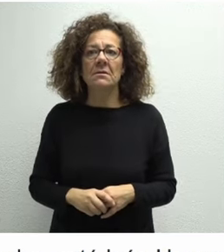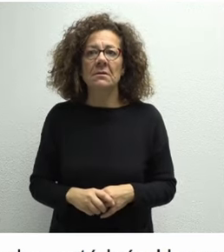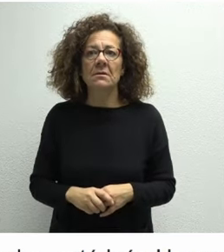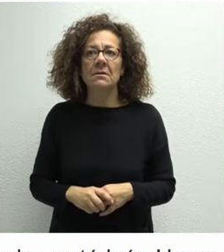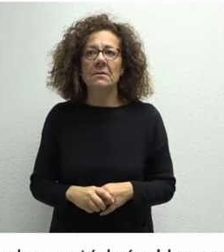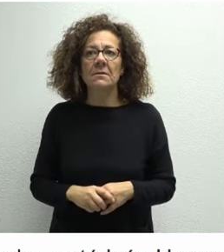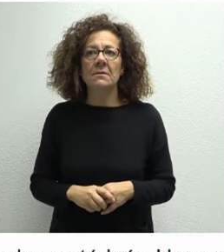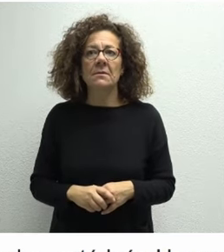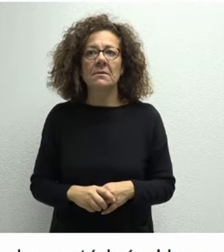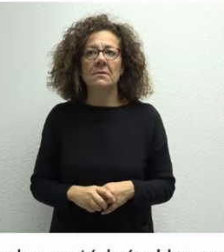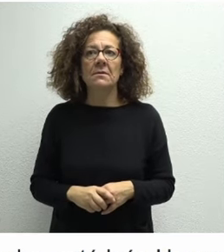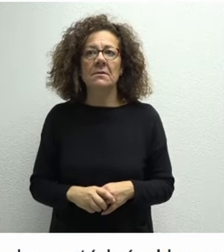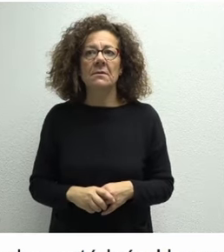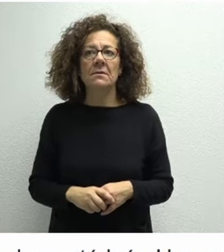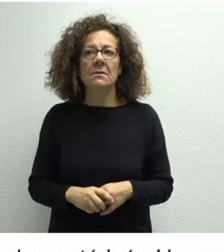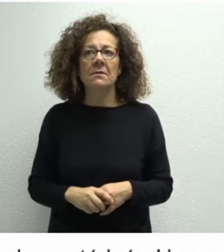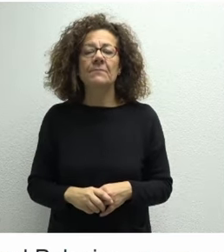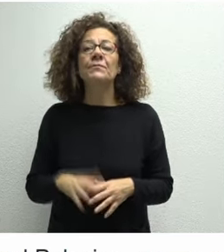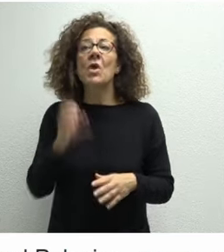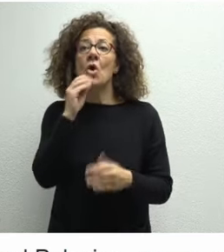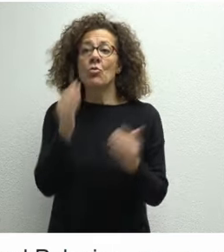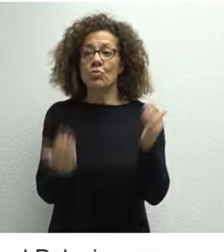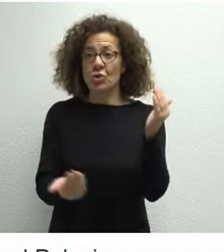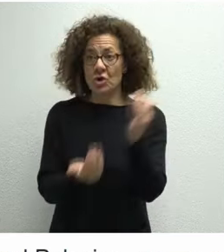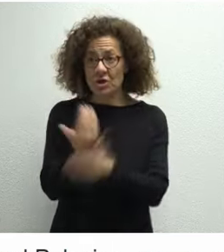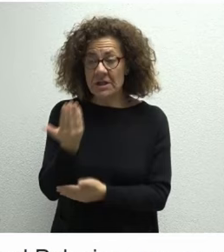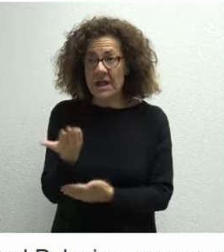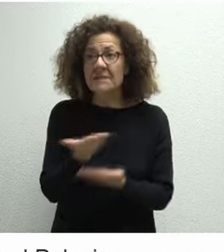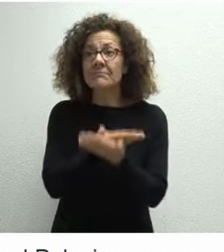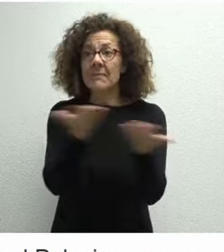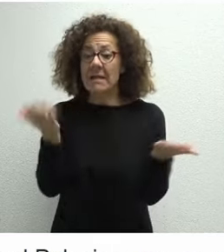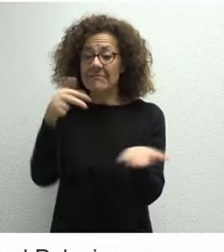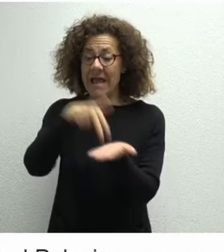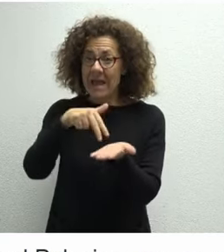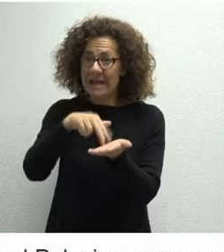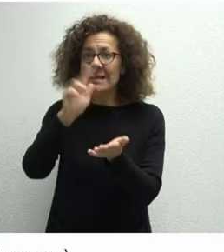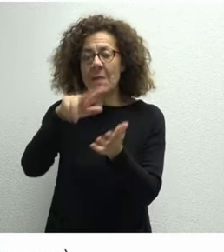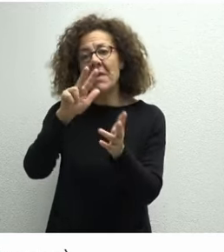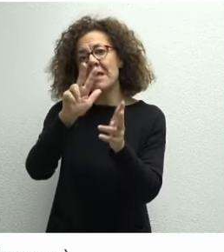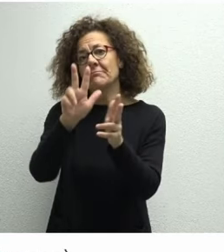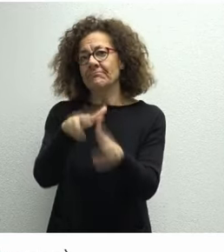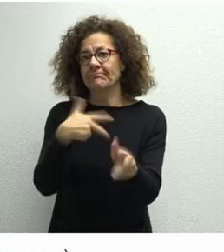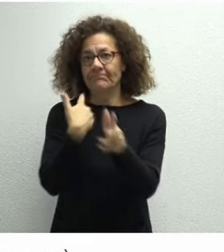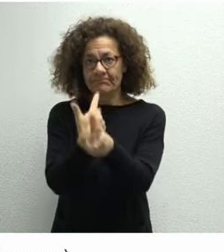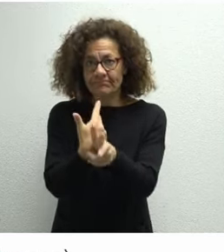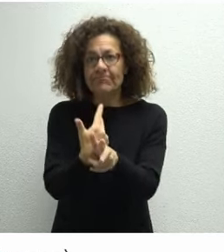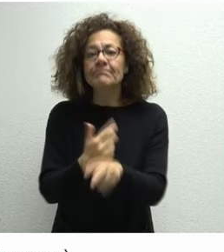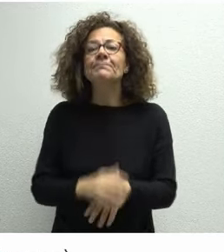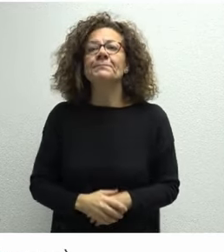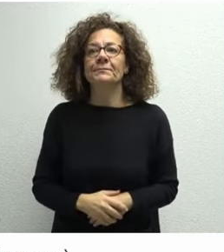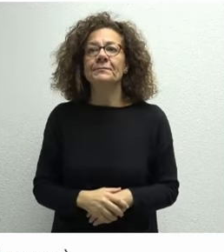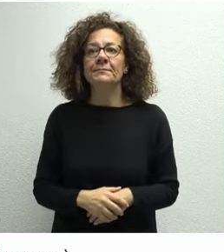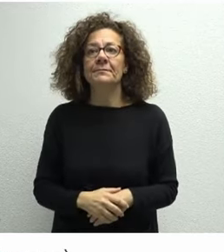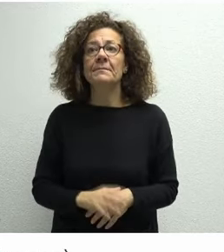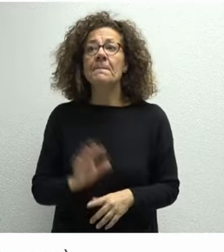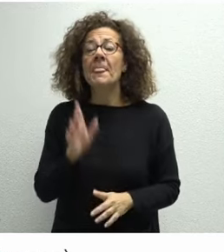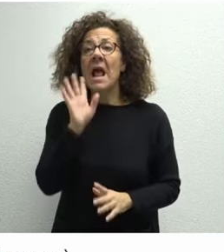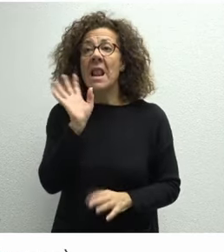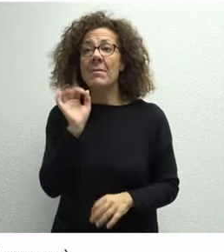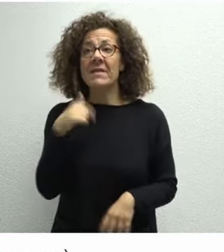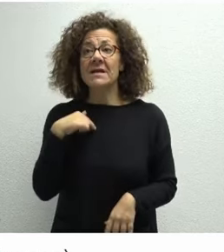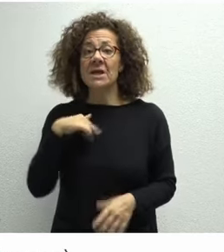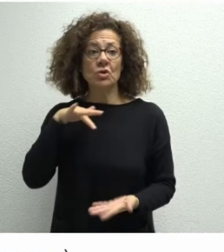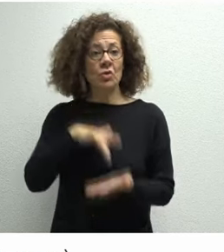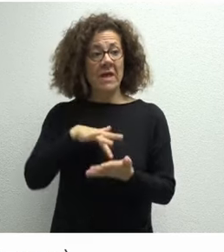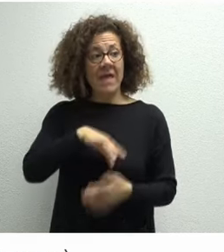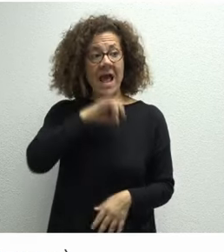gracias Pues muy buenos días tanto los que estáis Aquí como los que estáis por videoconferencia eh la verdad es que soy un día